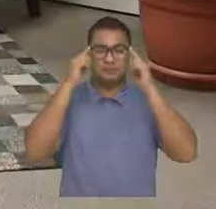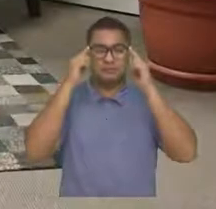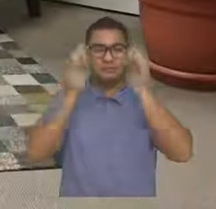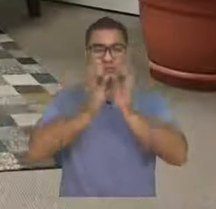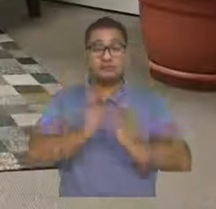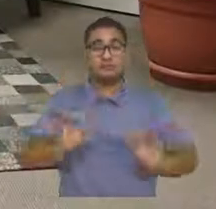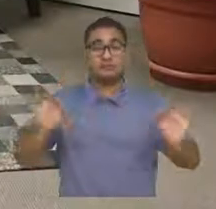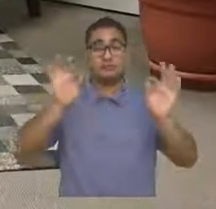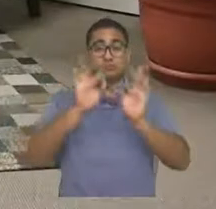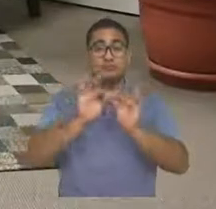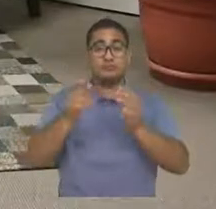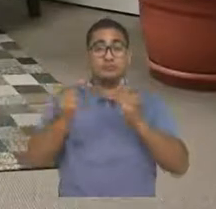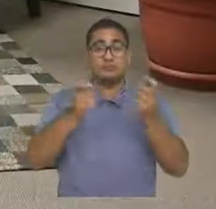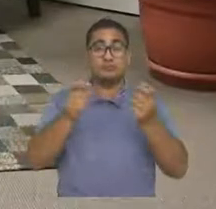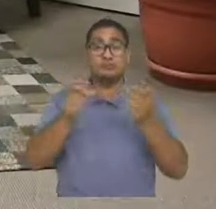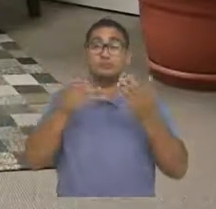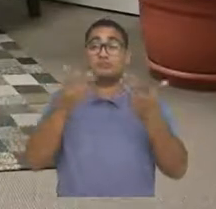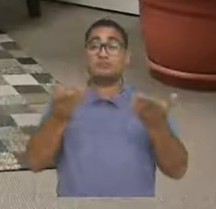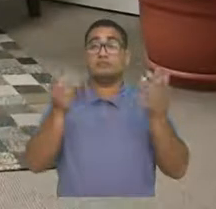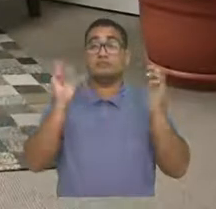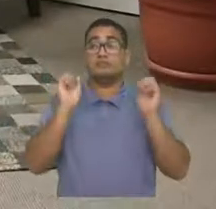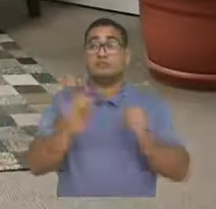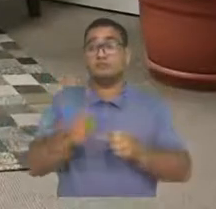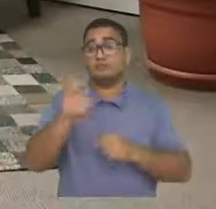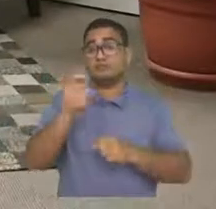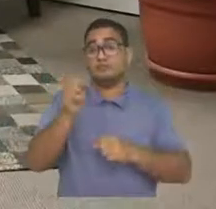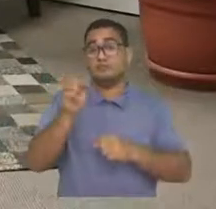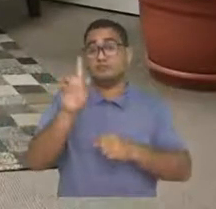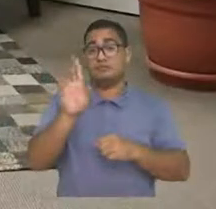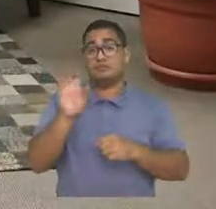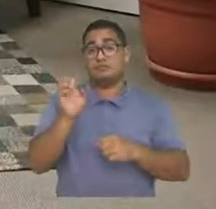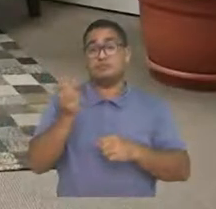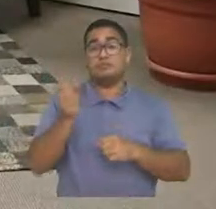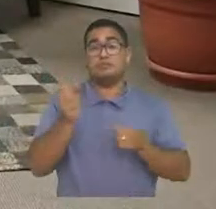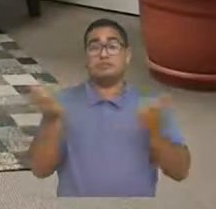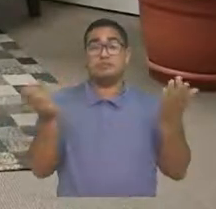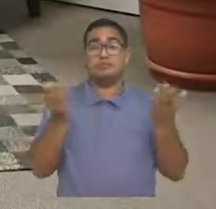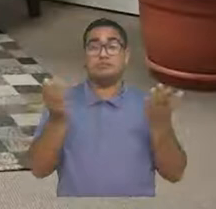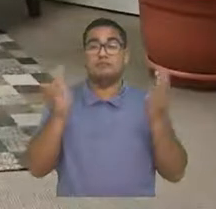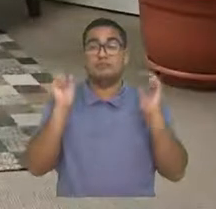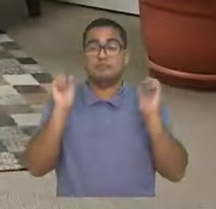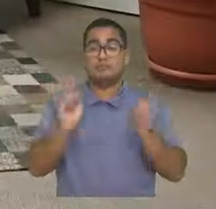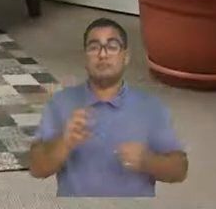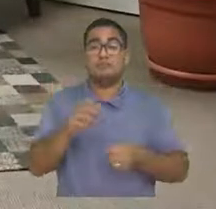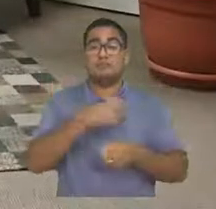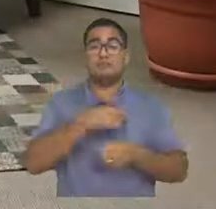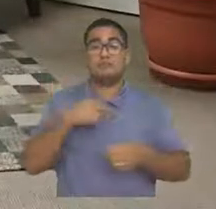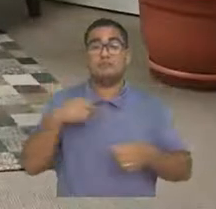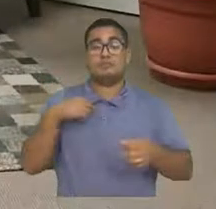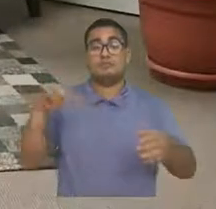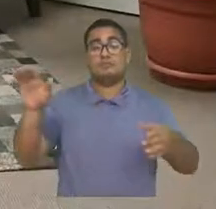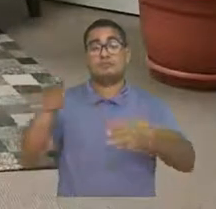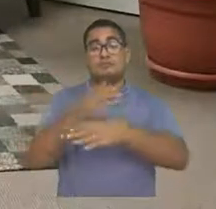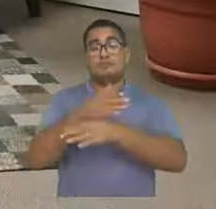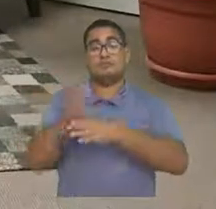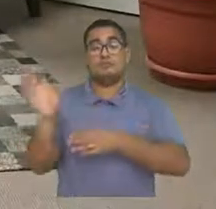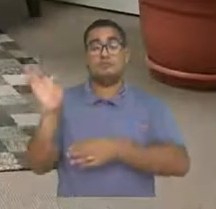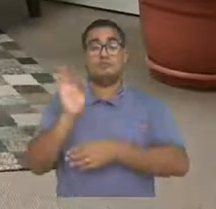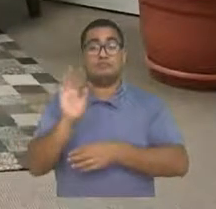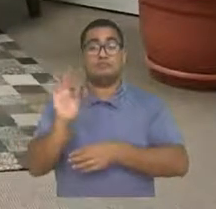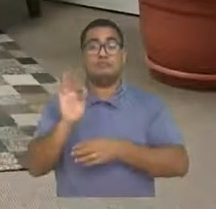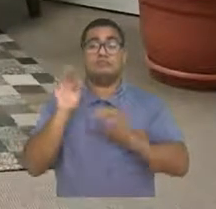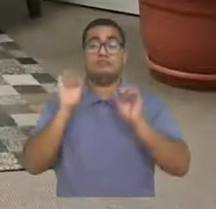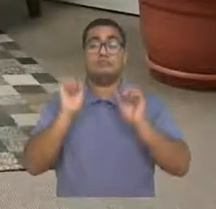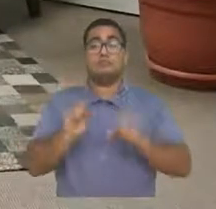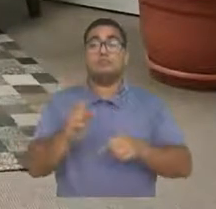fundamental el control de las emociones para controlar el estrés. ¿Cómo se puede hacer? ¿Hay técnicas? Claro. ¿Qué se puede hacer